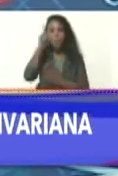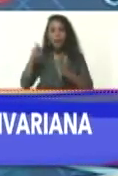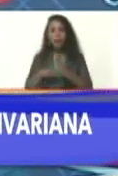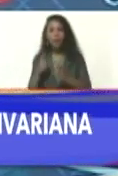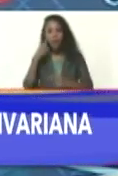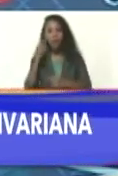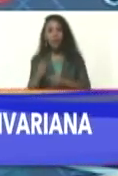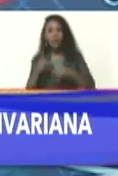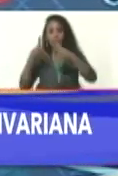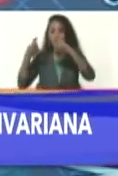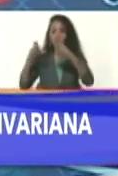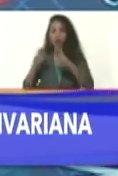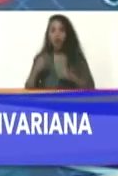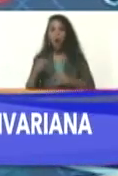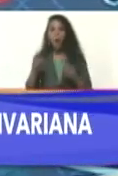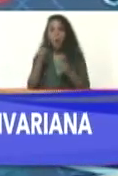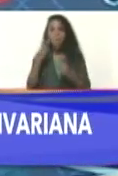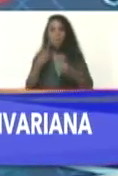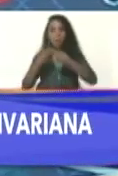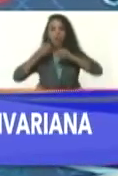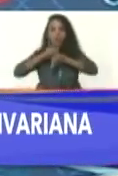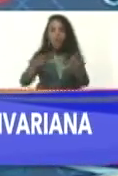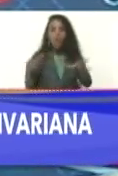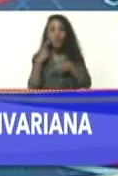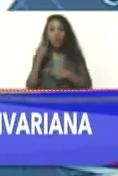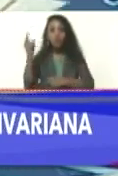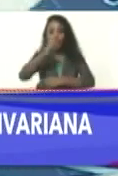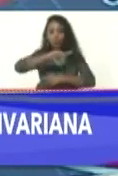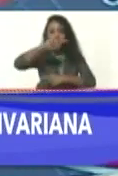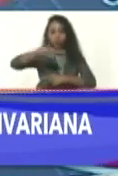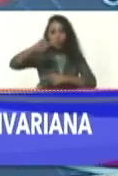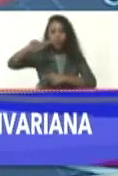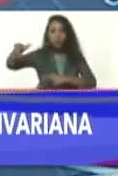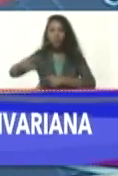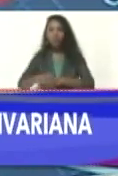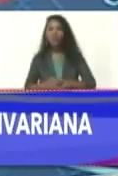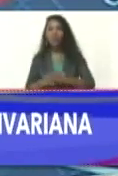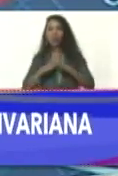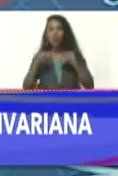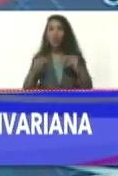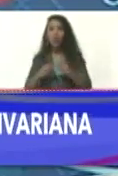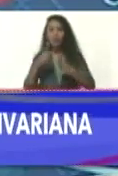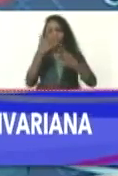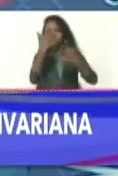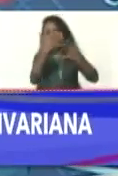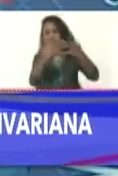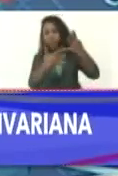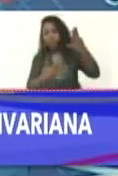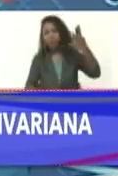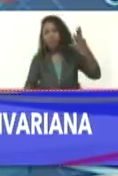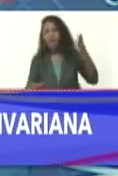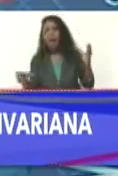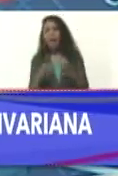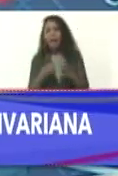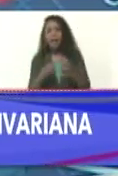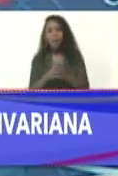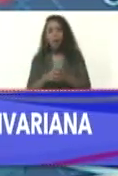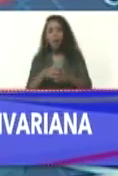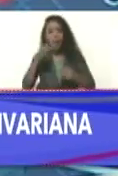marca multifuncional, el ecocardiógrafo. Bueno, una cantidad, el equipo de prueba de